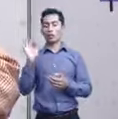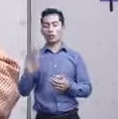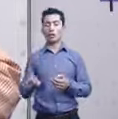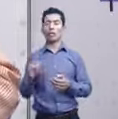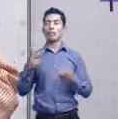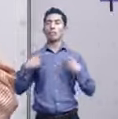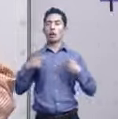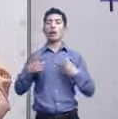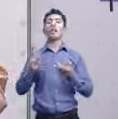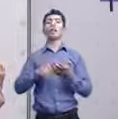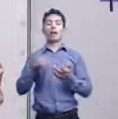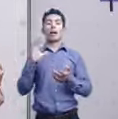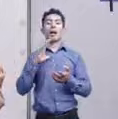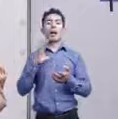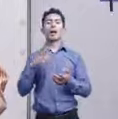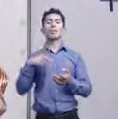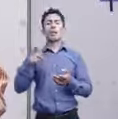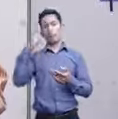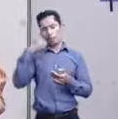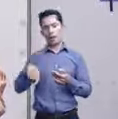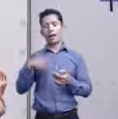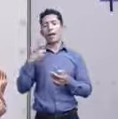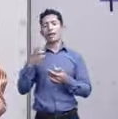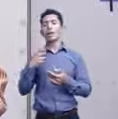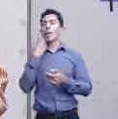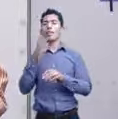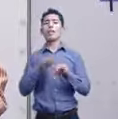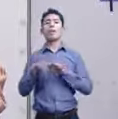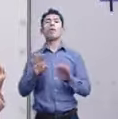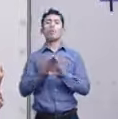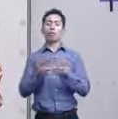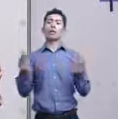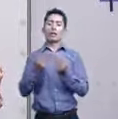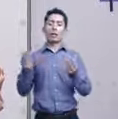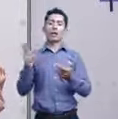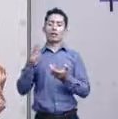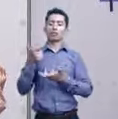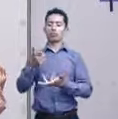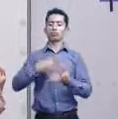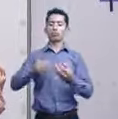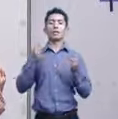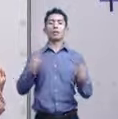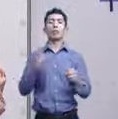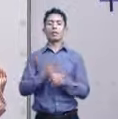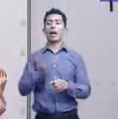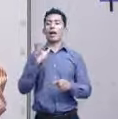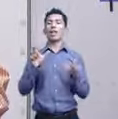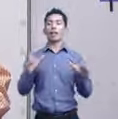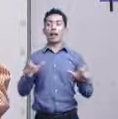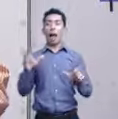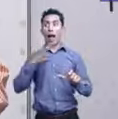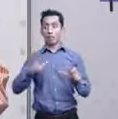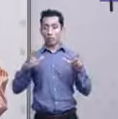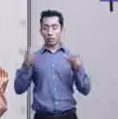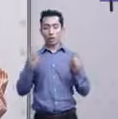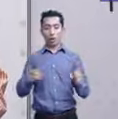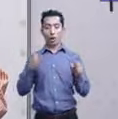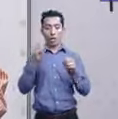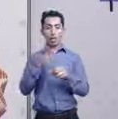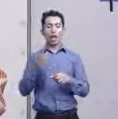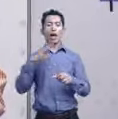de la población, directo e indirectamente. Pero para generar también empleos es necesario que invirtamos en seguridad pública. Cuando hay seguridad pública, se